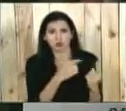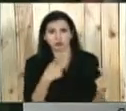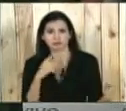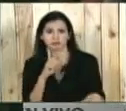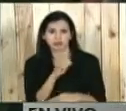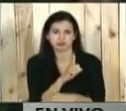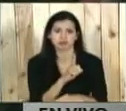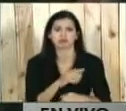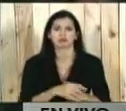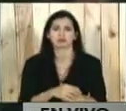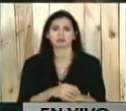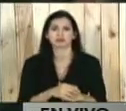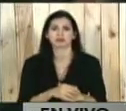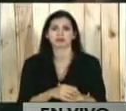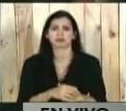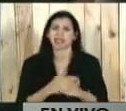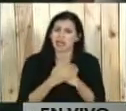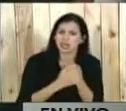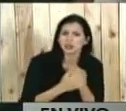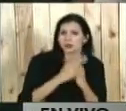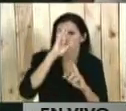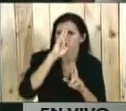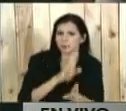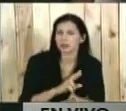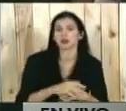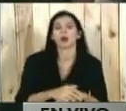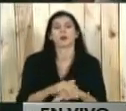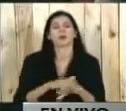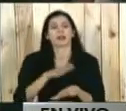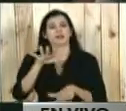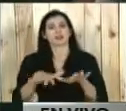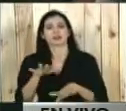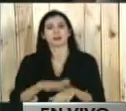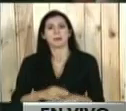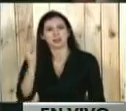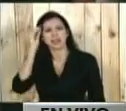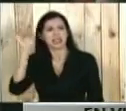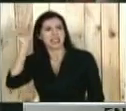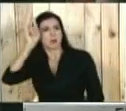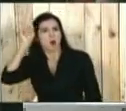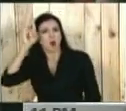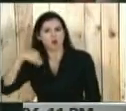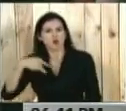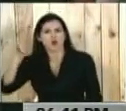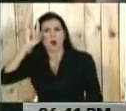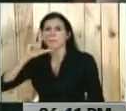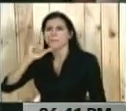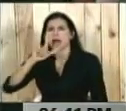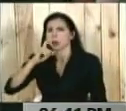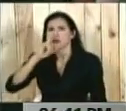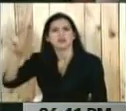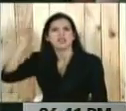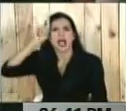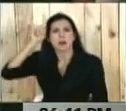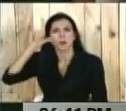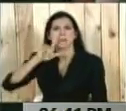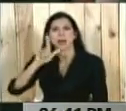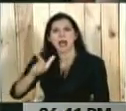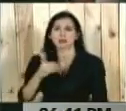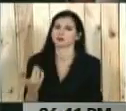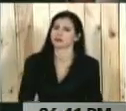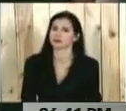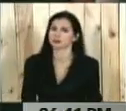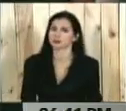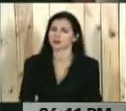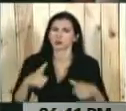de afecto, de respeto. Porque muchas veces lo demonizan a uno y lo ponen Maduro el diablo.